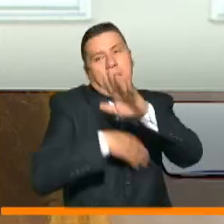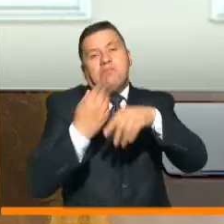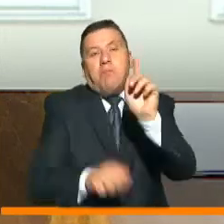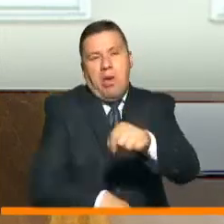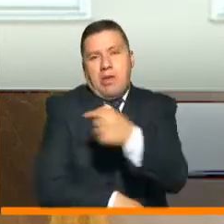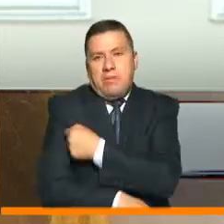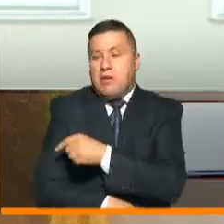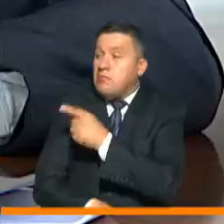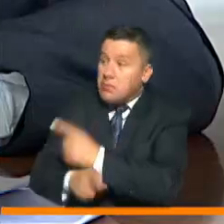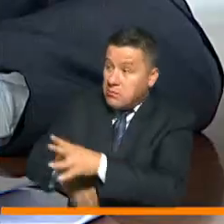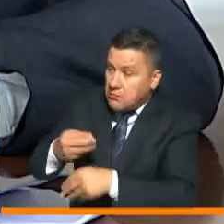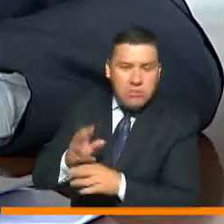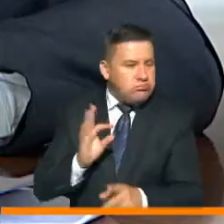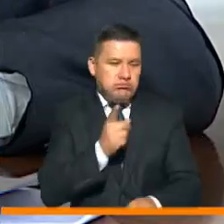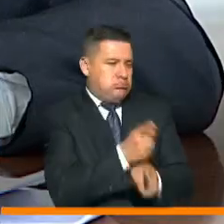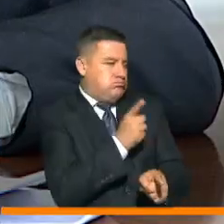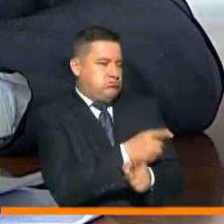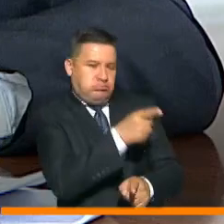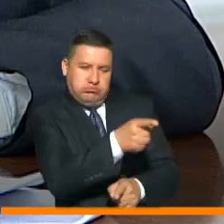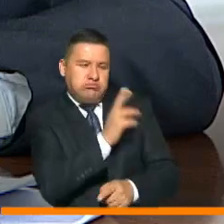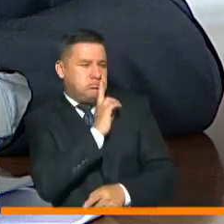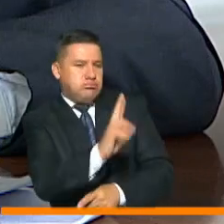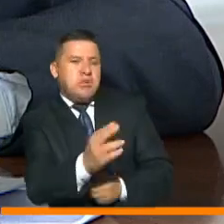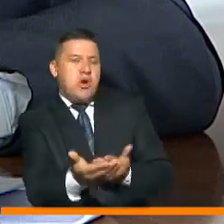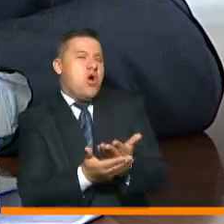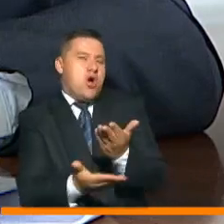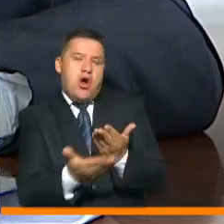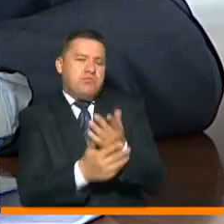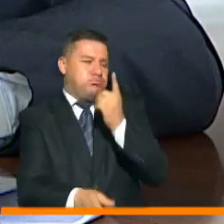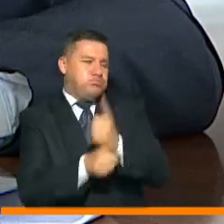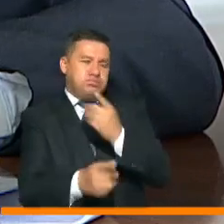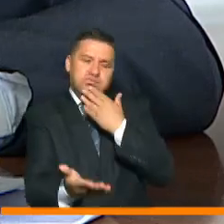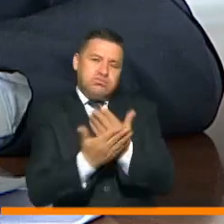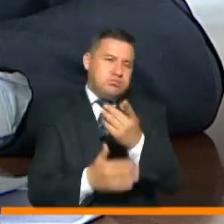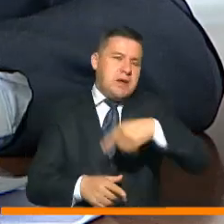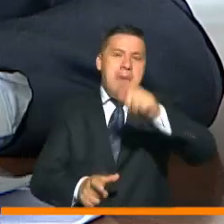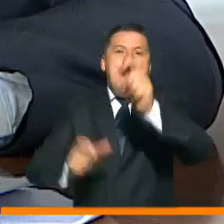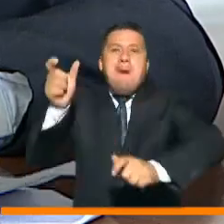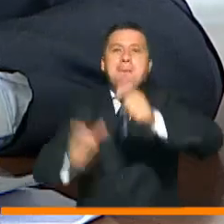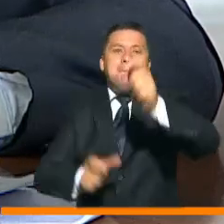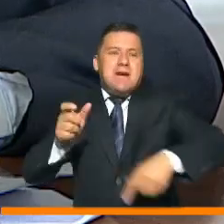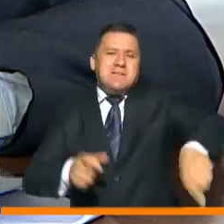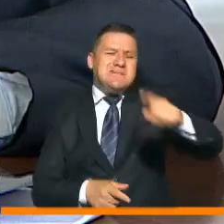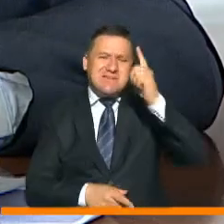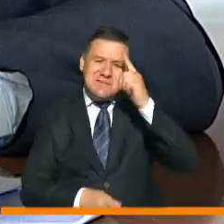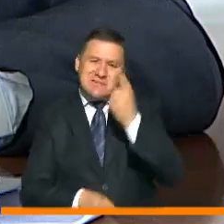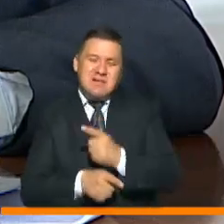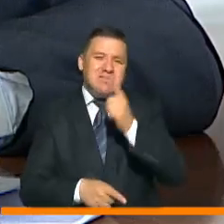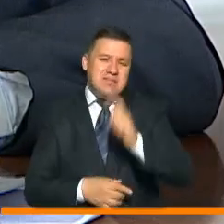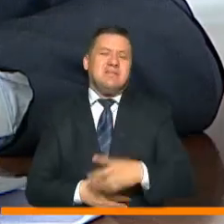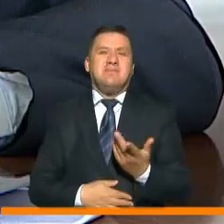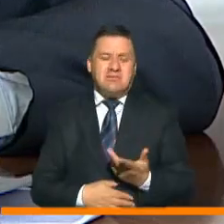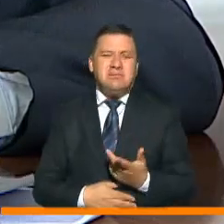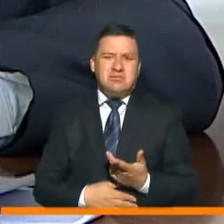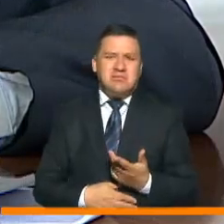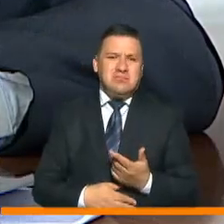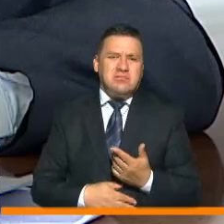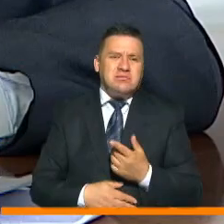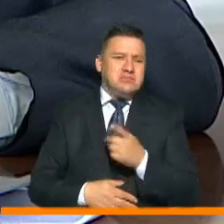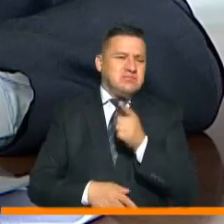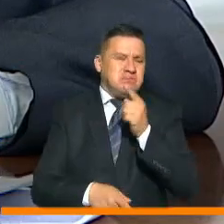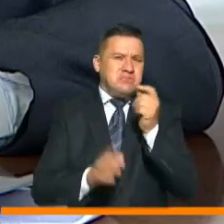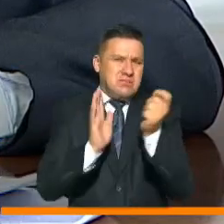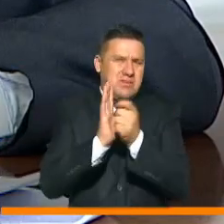Fernando? No, presidente, específicamente esa es la recomendación para las personas que tienen, debido a que tienen